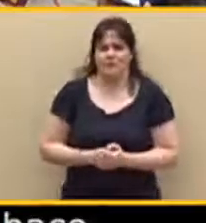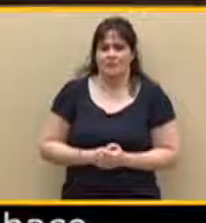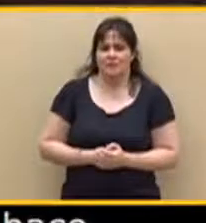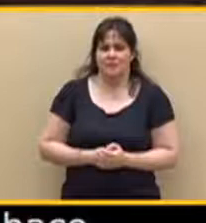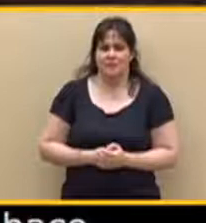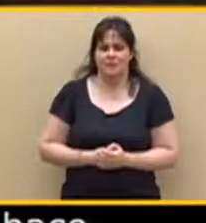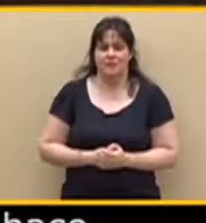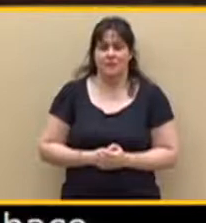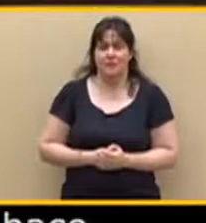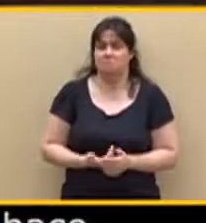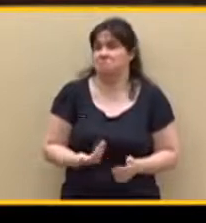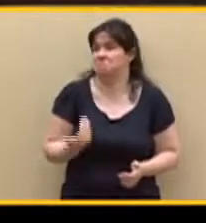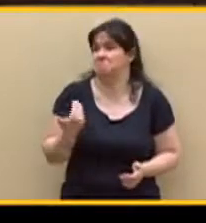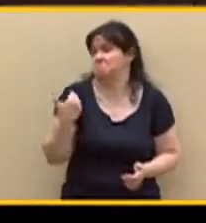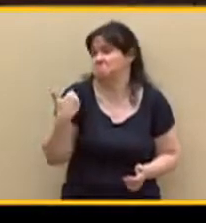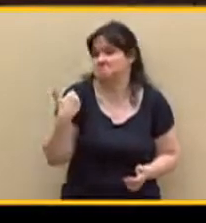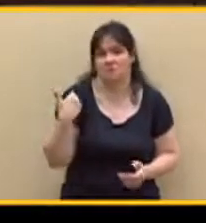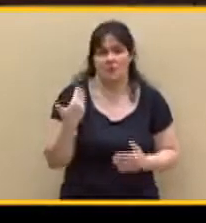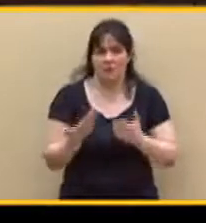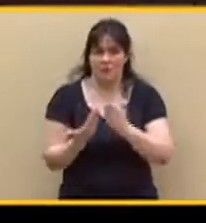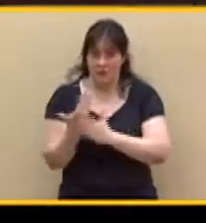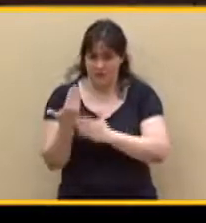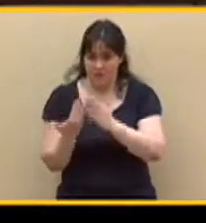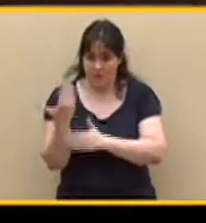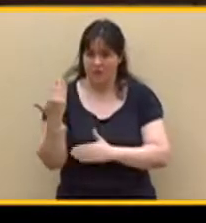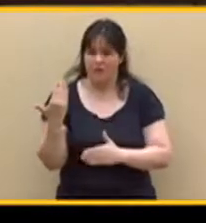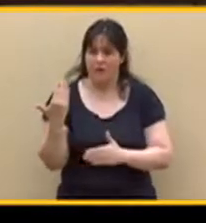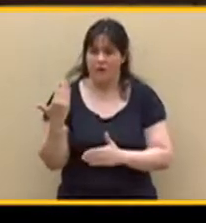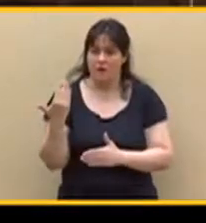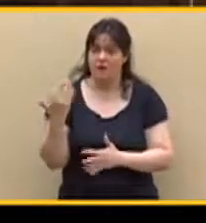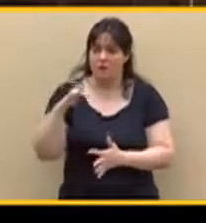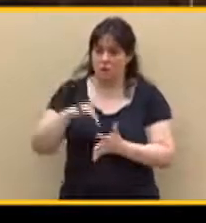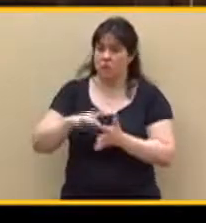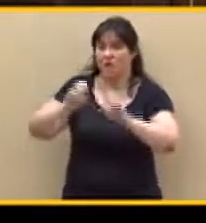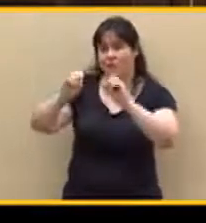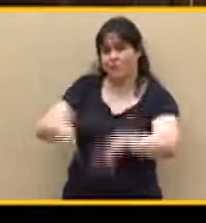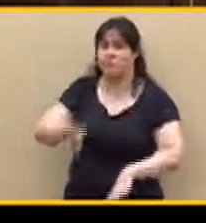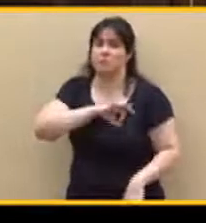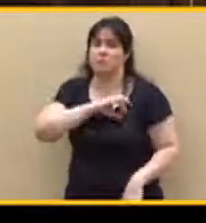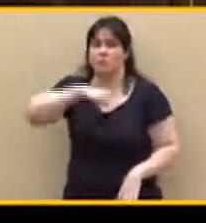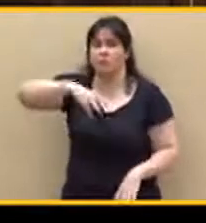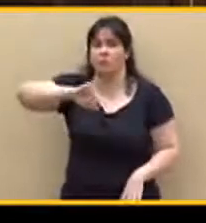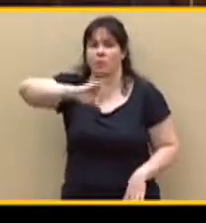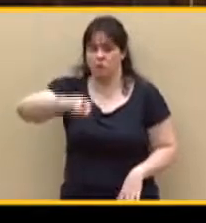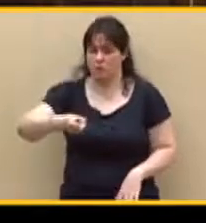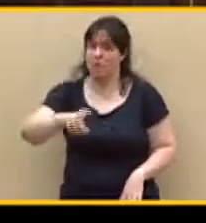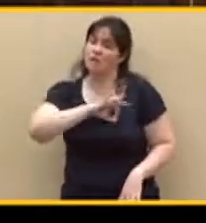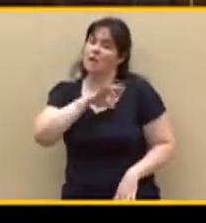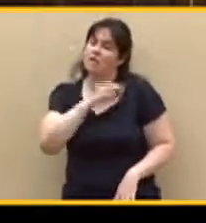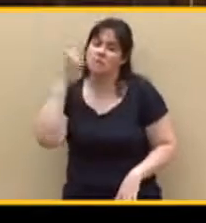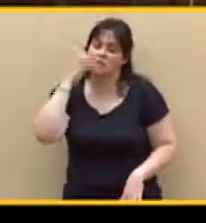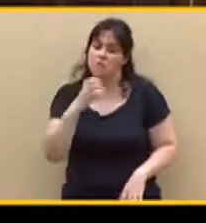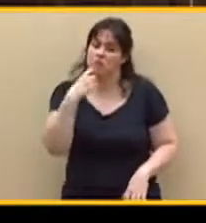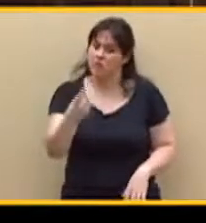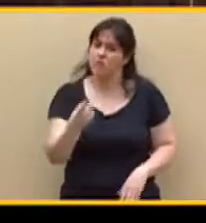Hace unos días, cuando se produjo la dimisión de Manuel Mois, el señor Rajoy decía que hacer política es hacer